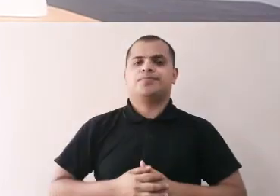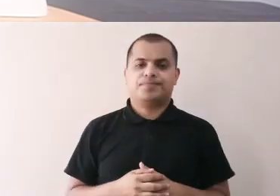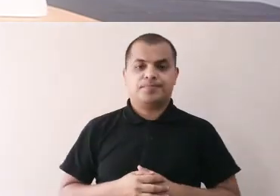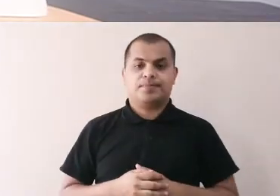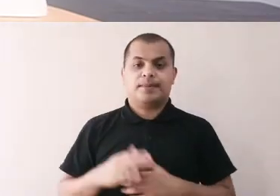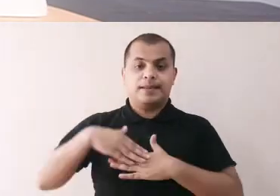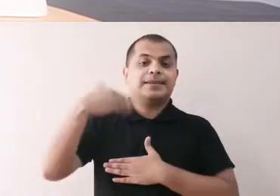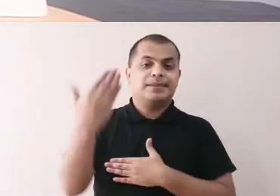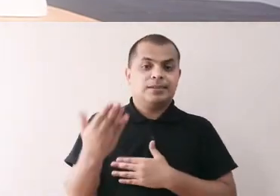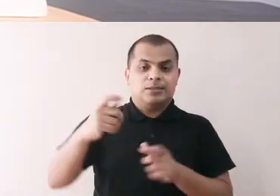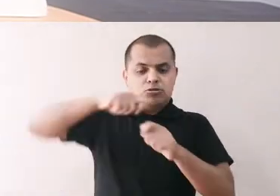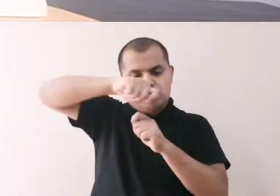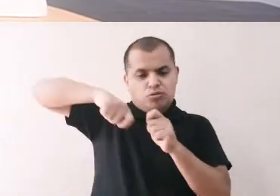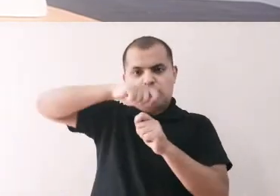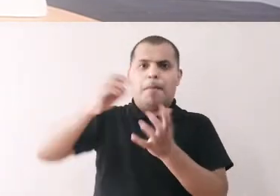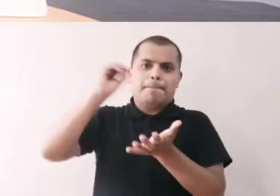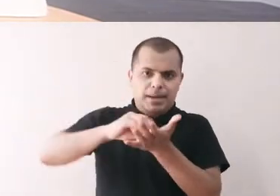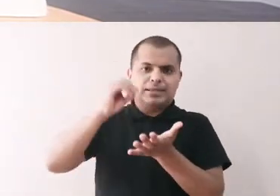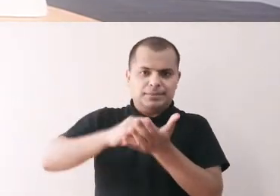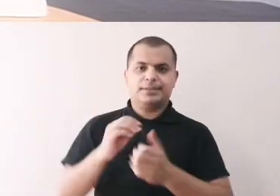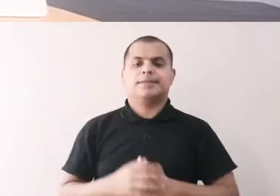Y luego lo podemos reforzar.